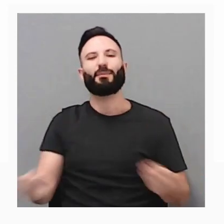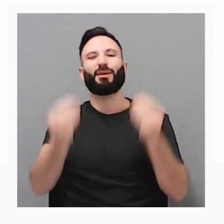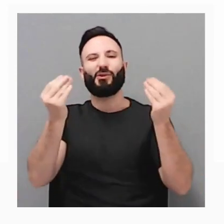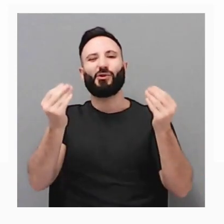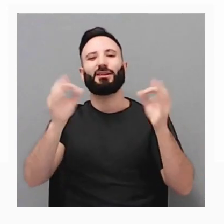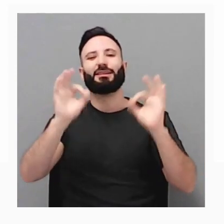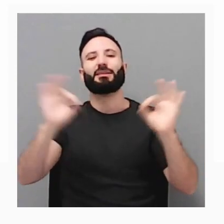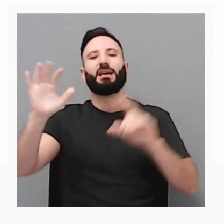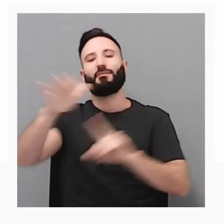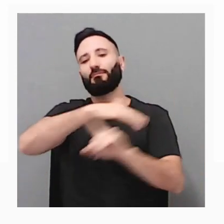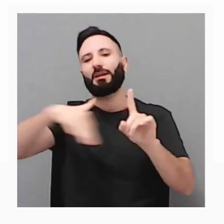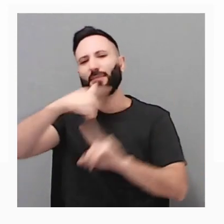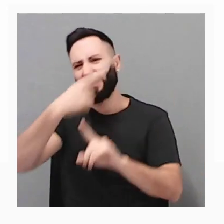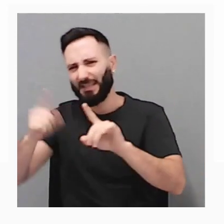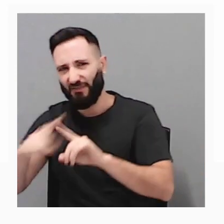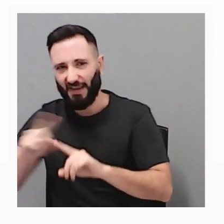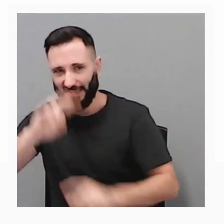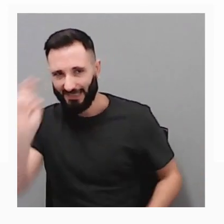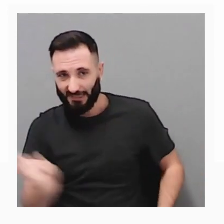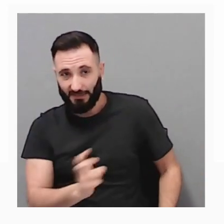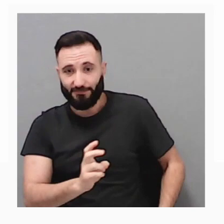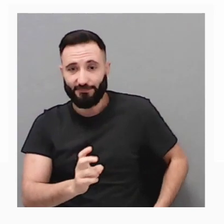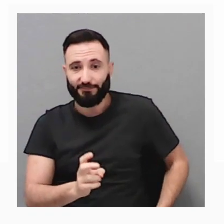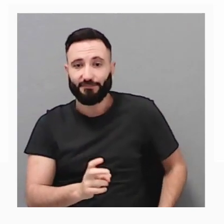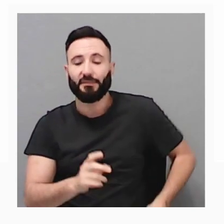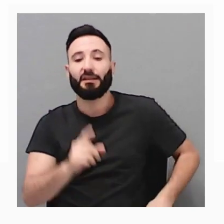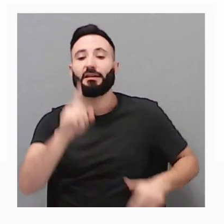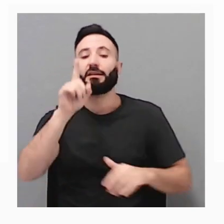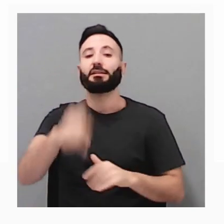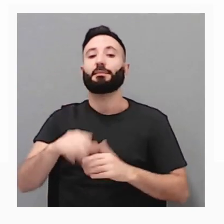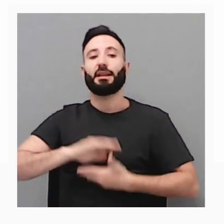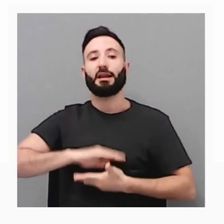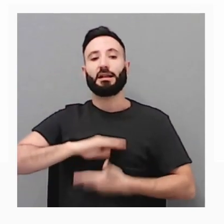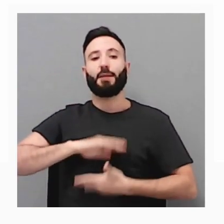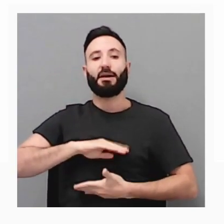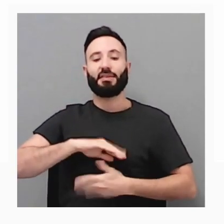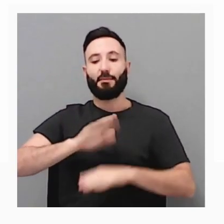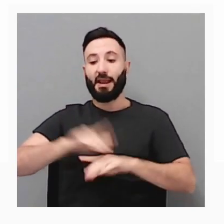en ambientes diversos, potenciar nuestra capacidad de resolver problemas,